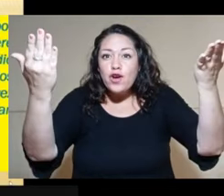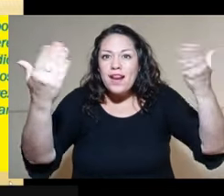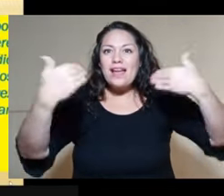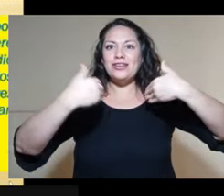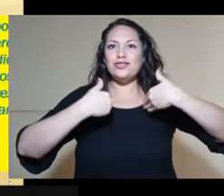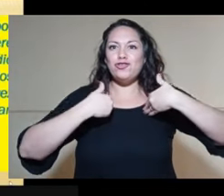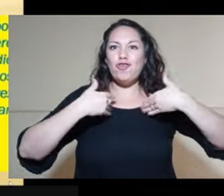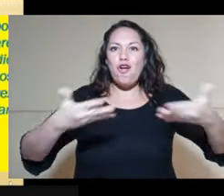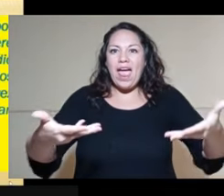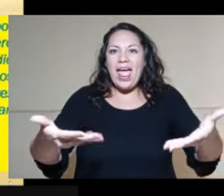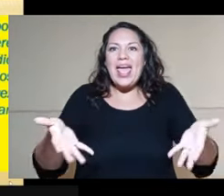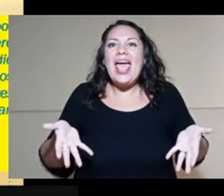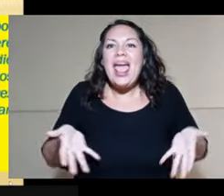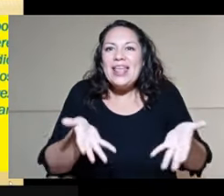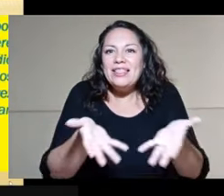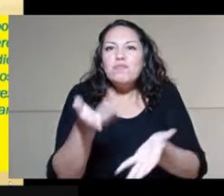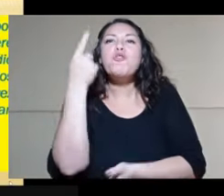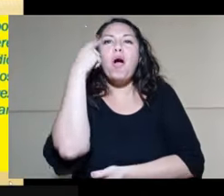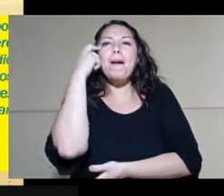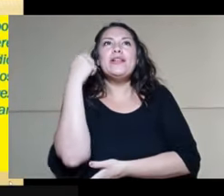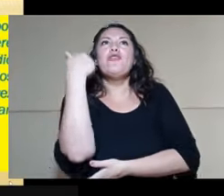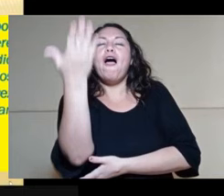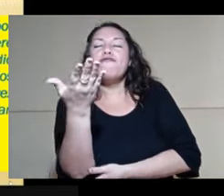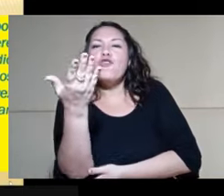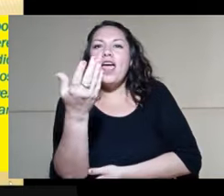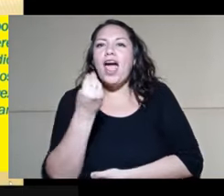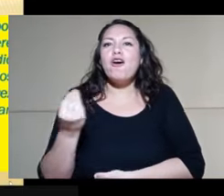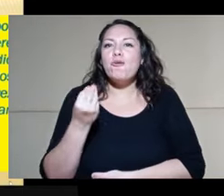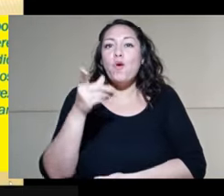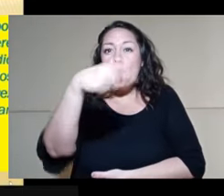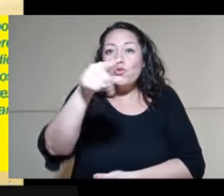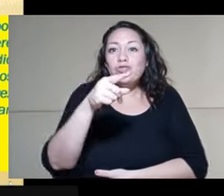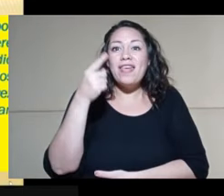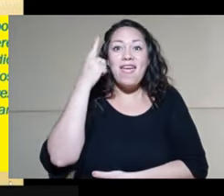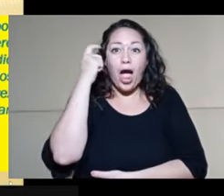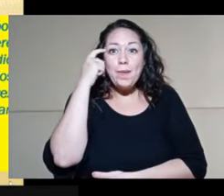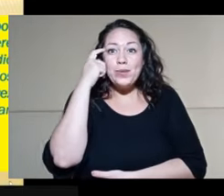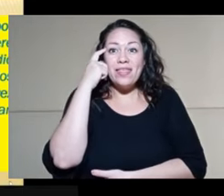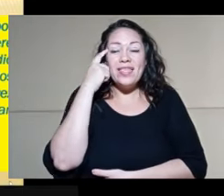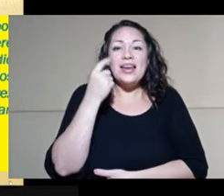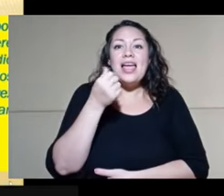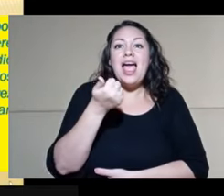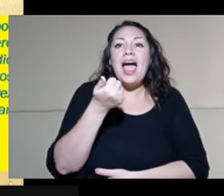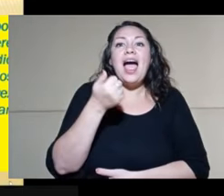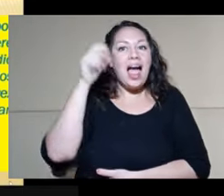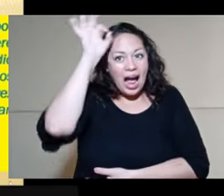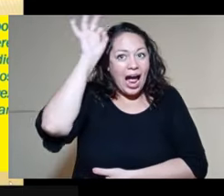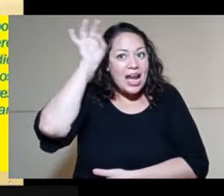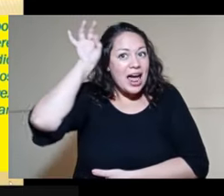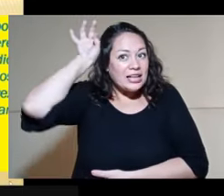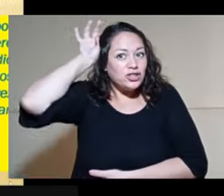ambiente, producen estímulos a nuestro cuerpo y nosotros nos enteramos de lo que está pasando. De hecho, ustedes aprenden